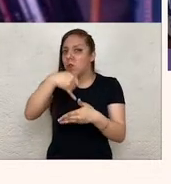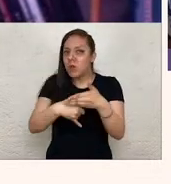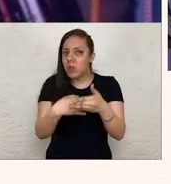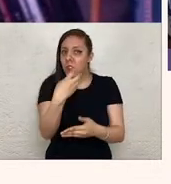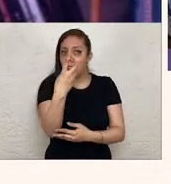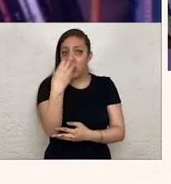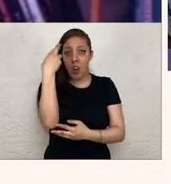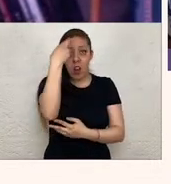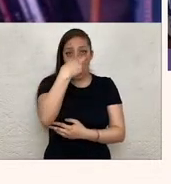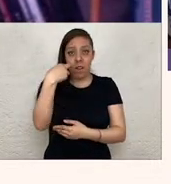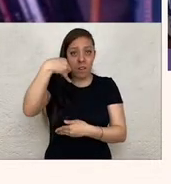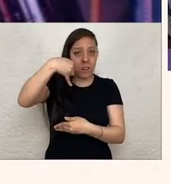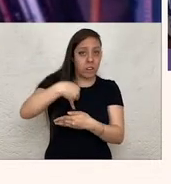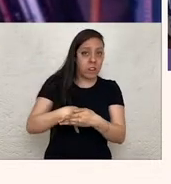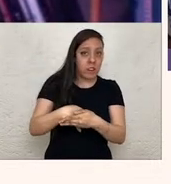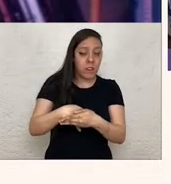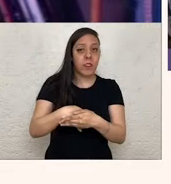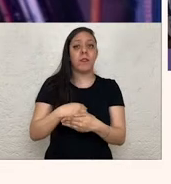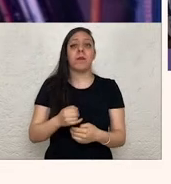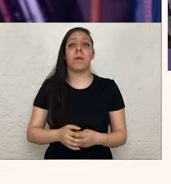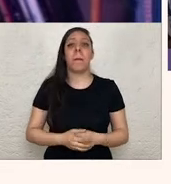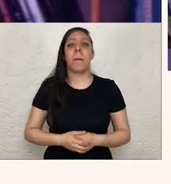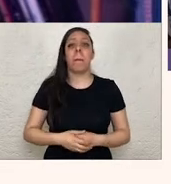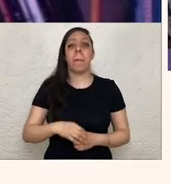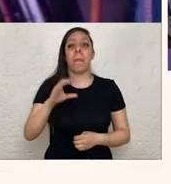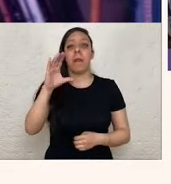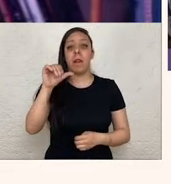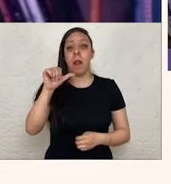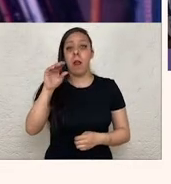profundizando un poco más en esta reflexión.